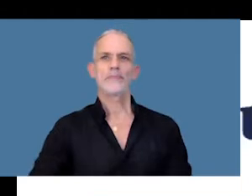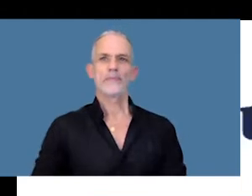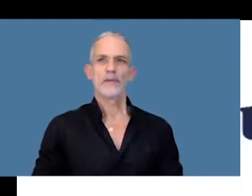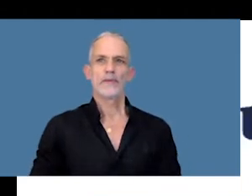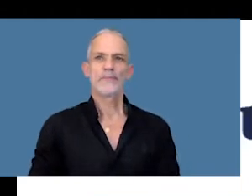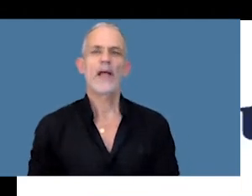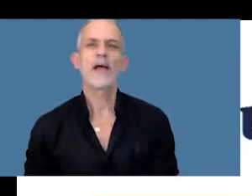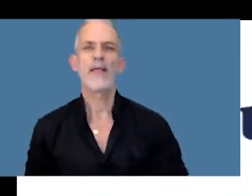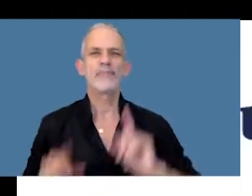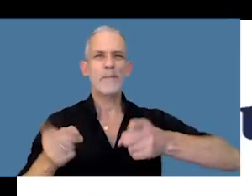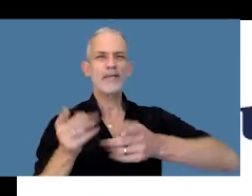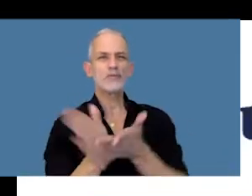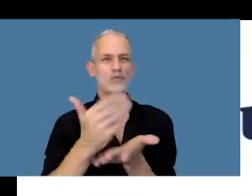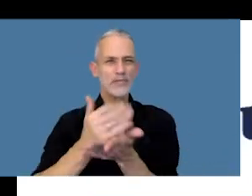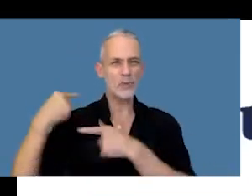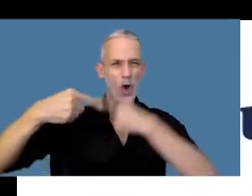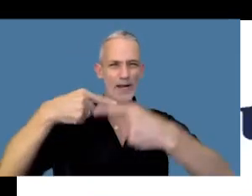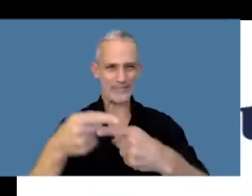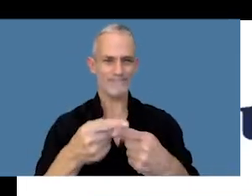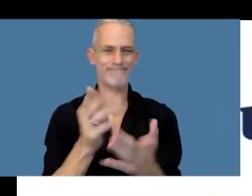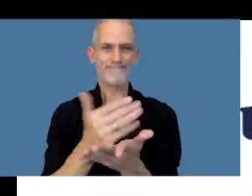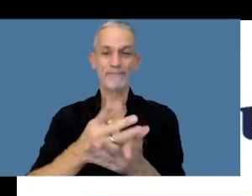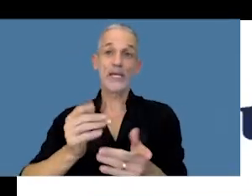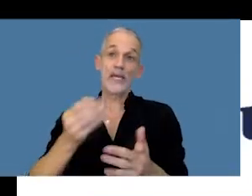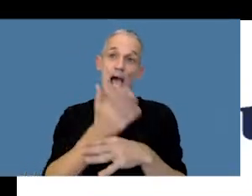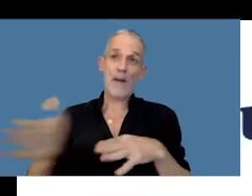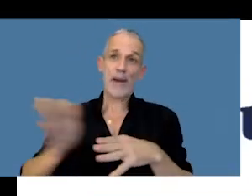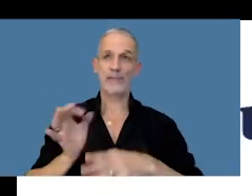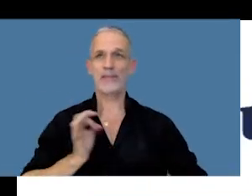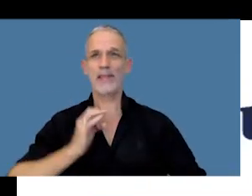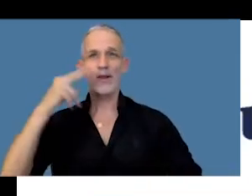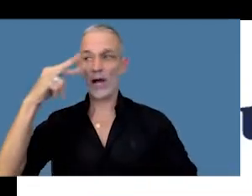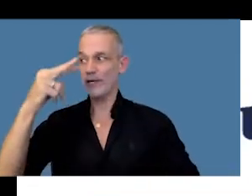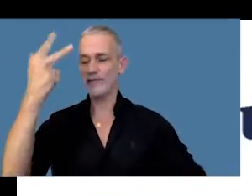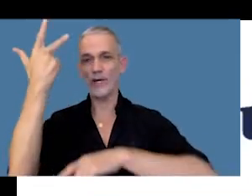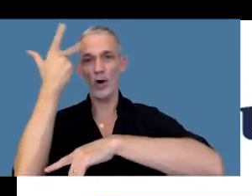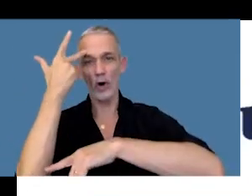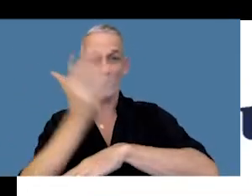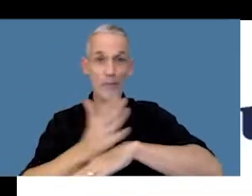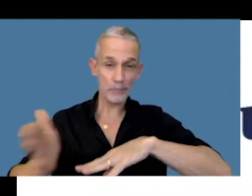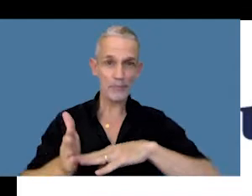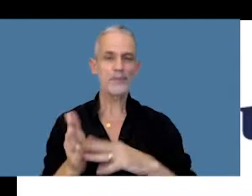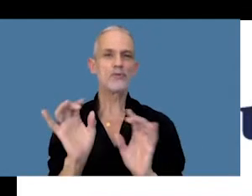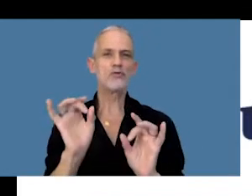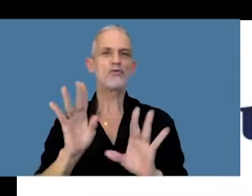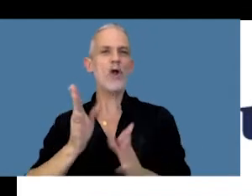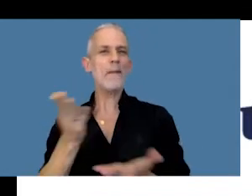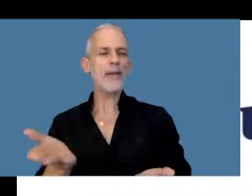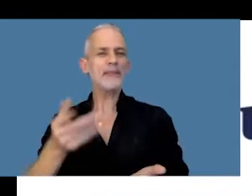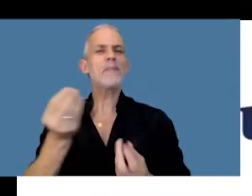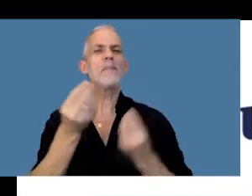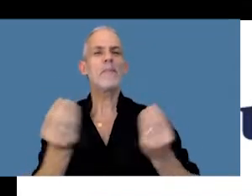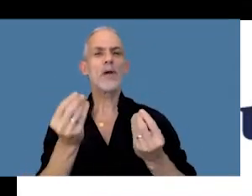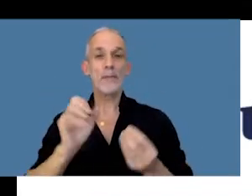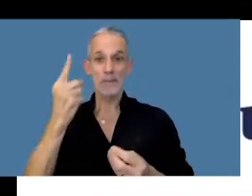Y también a partir de 2018 van a ser solamente por el